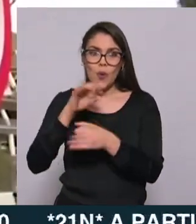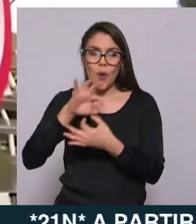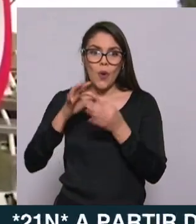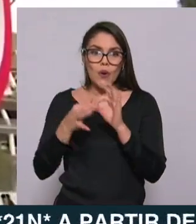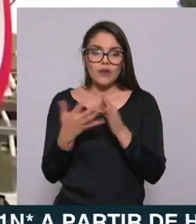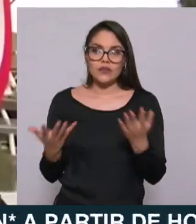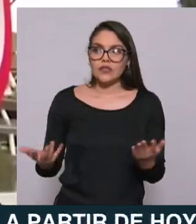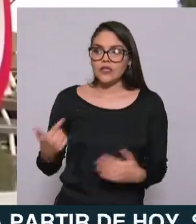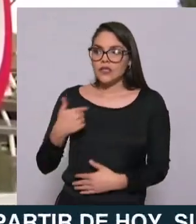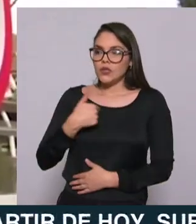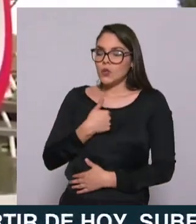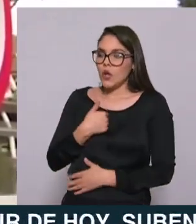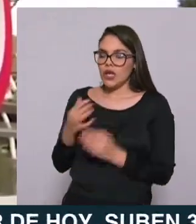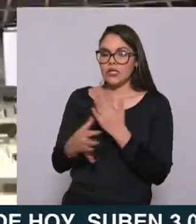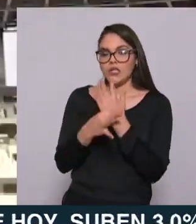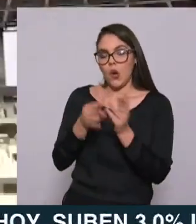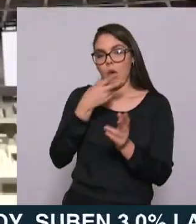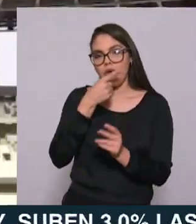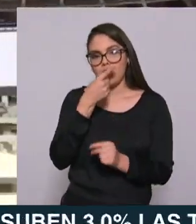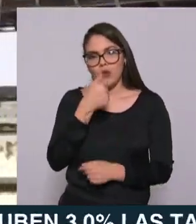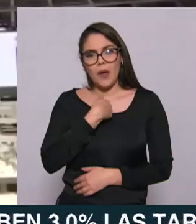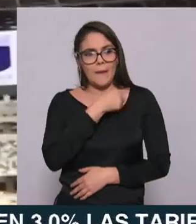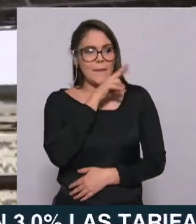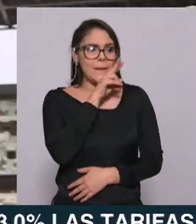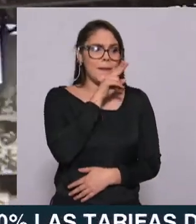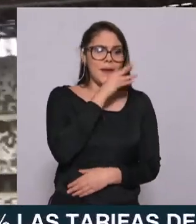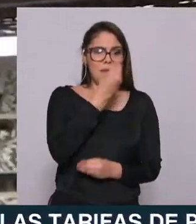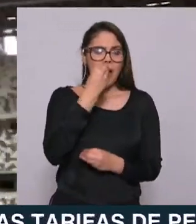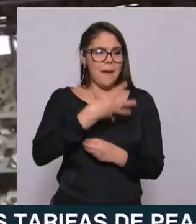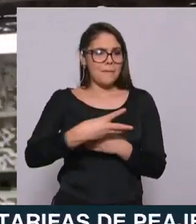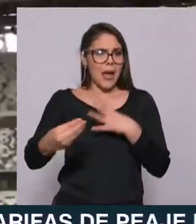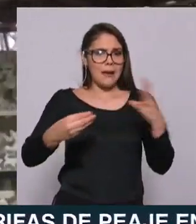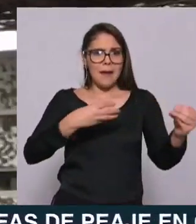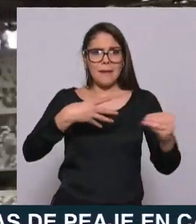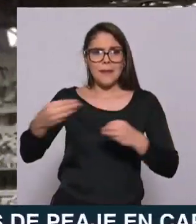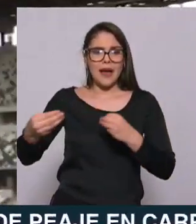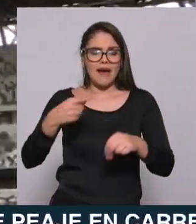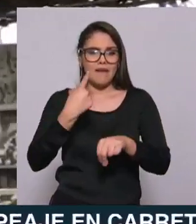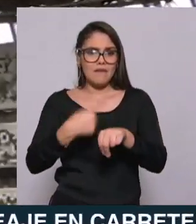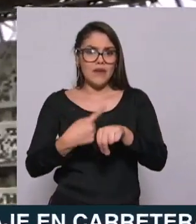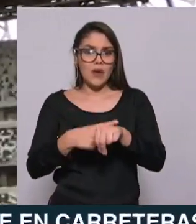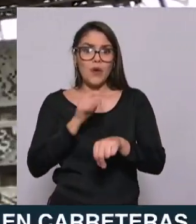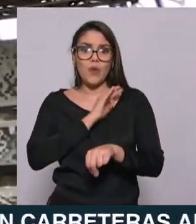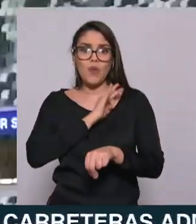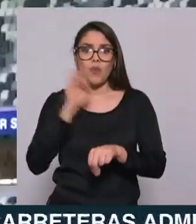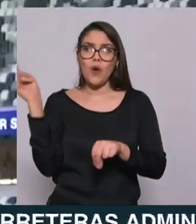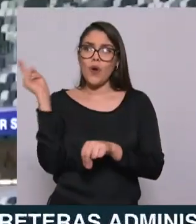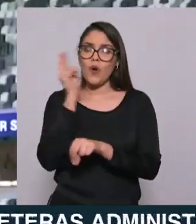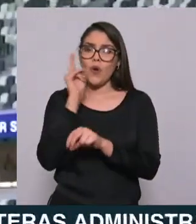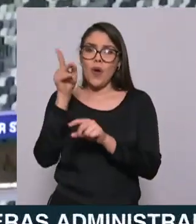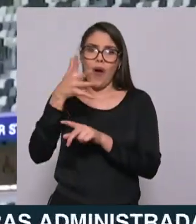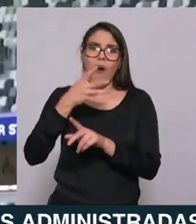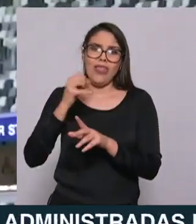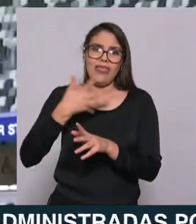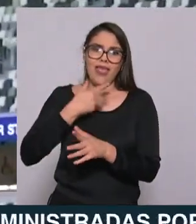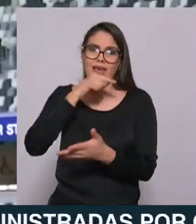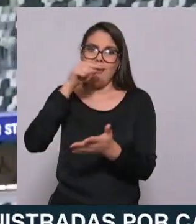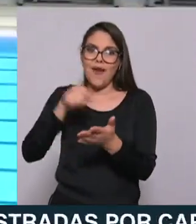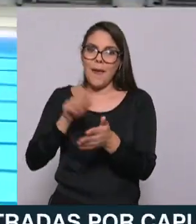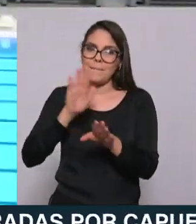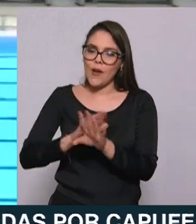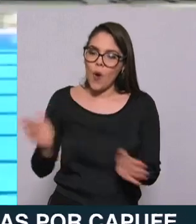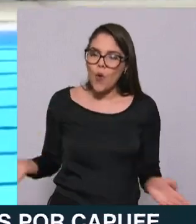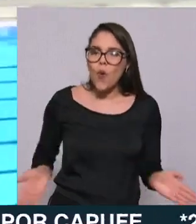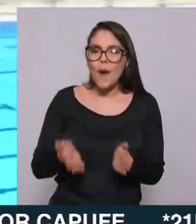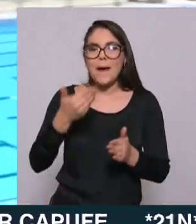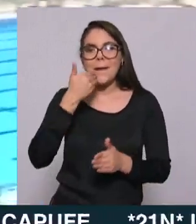preocupado por la propagación de la enfermedad infecciosa del coronavirus porque podría frenar el ambiente y el impulso para la organización de los